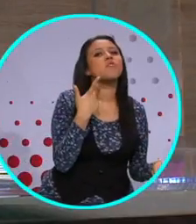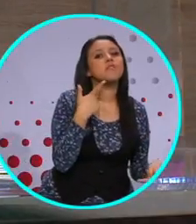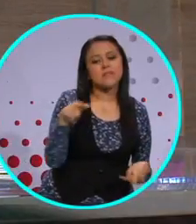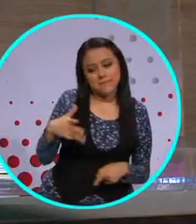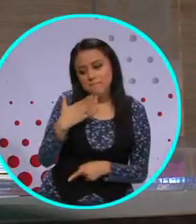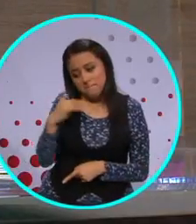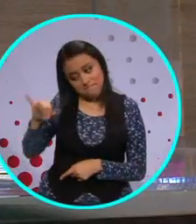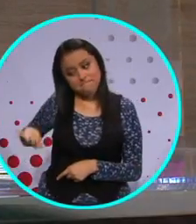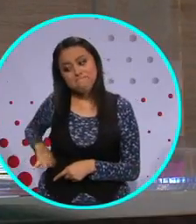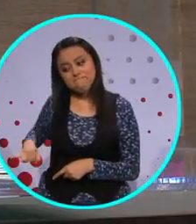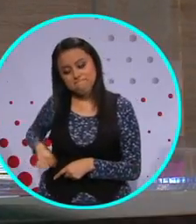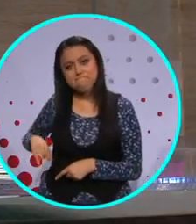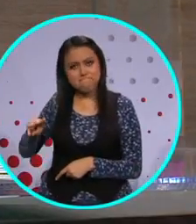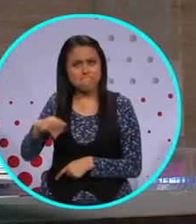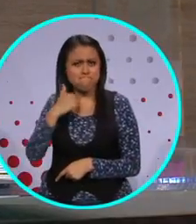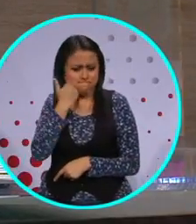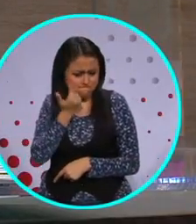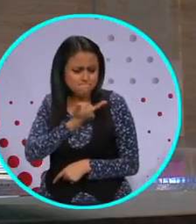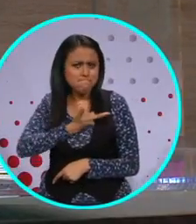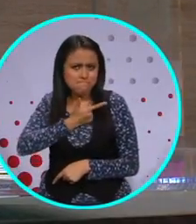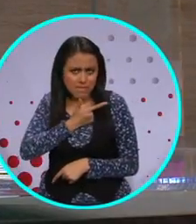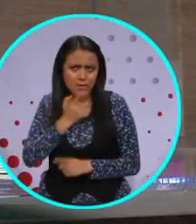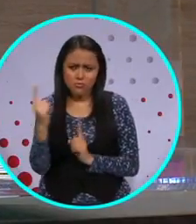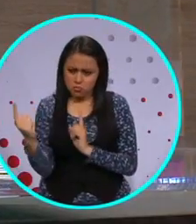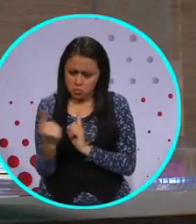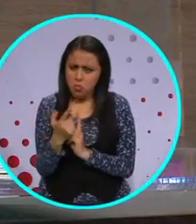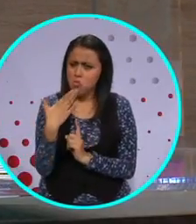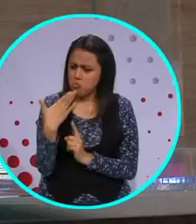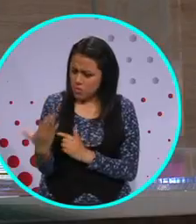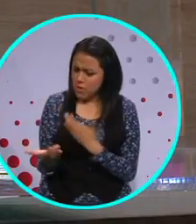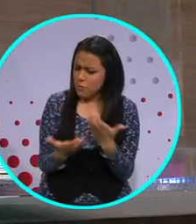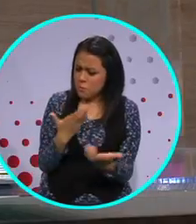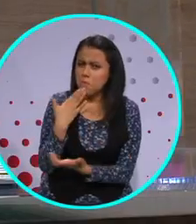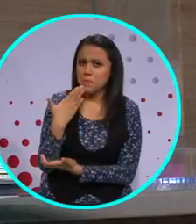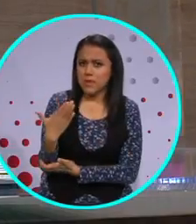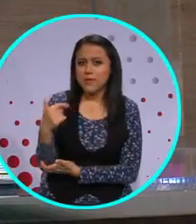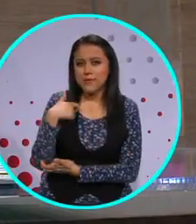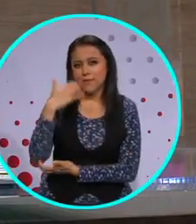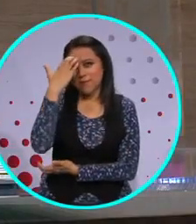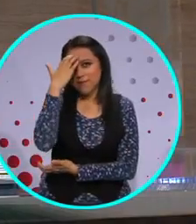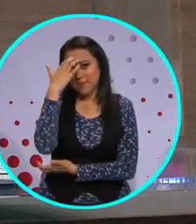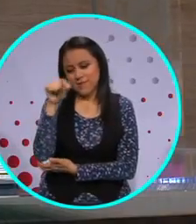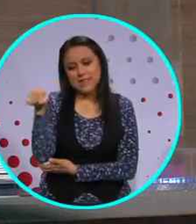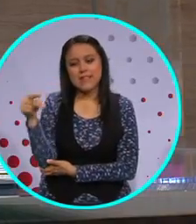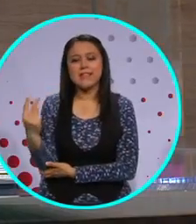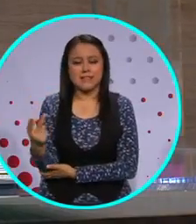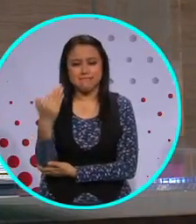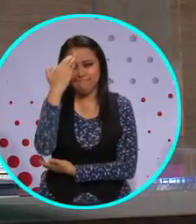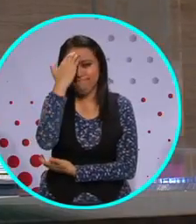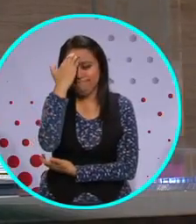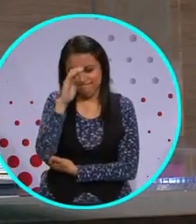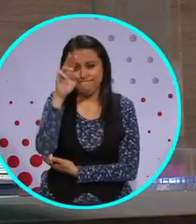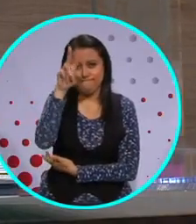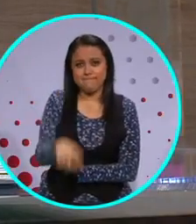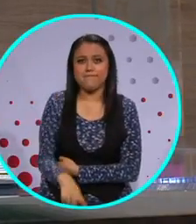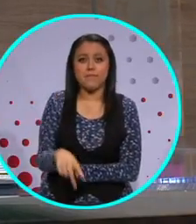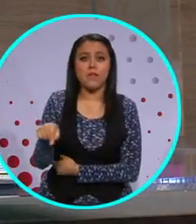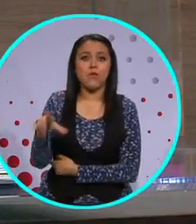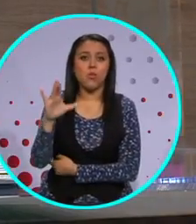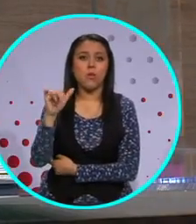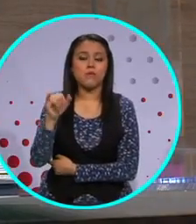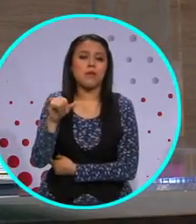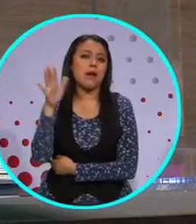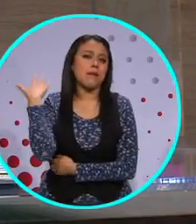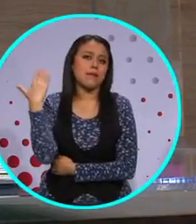interesante me queda muy bien me queda muy bien cuando tengo este si lo conozco creo que nos conocemos lo tenemos nos ha apoyado